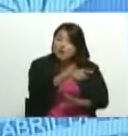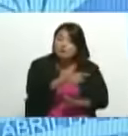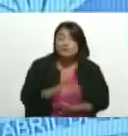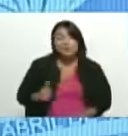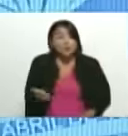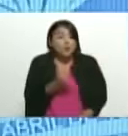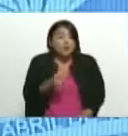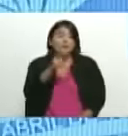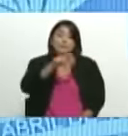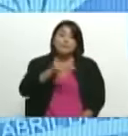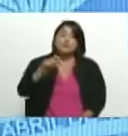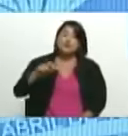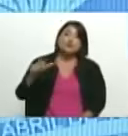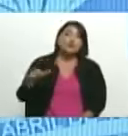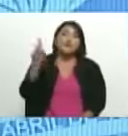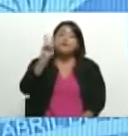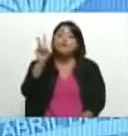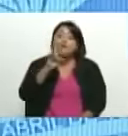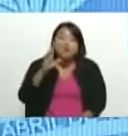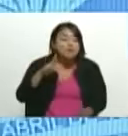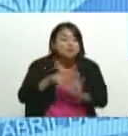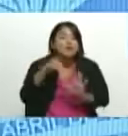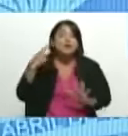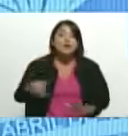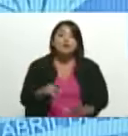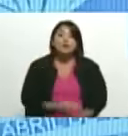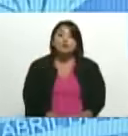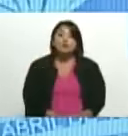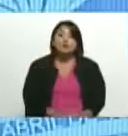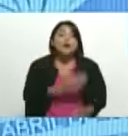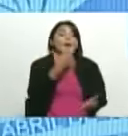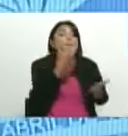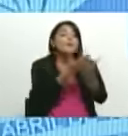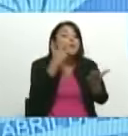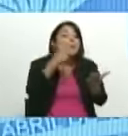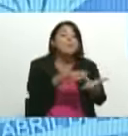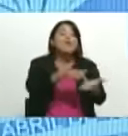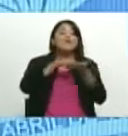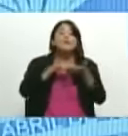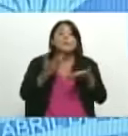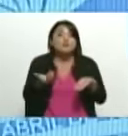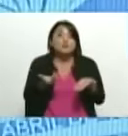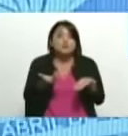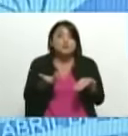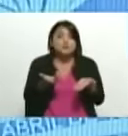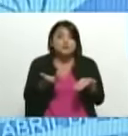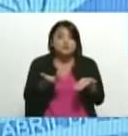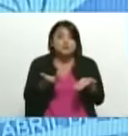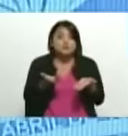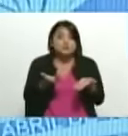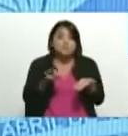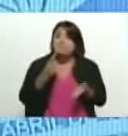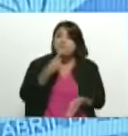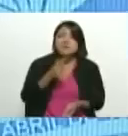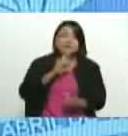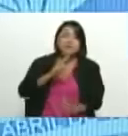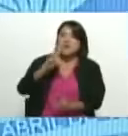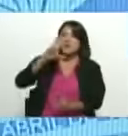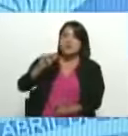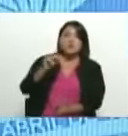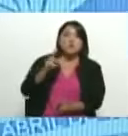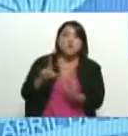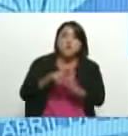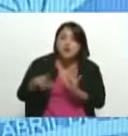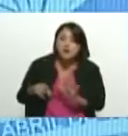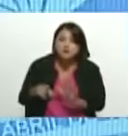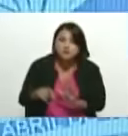derecho a impugnar un evento de esas características. Todo el derecho. Le van a negar ese derecho también. Porque el expediente